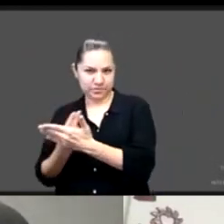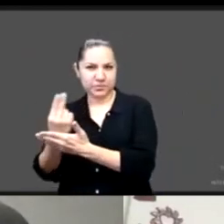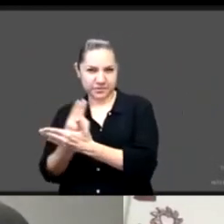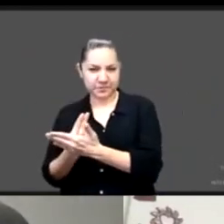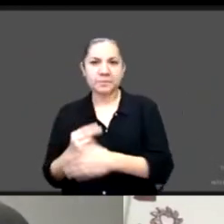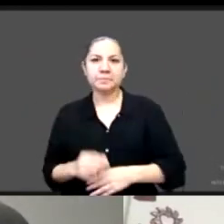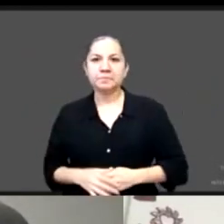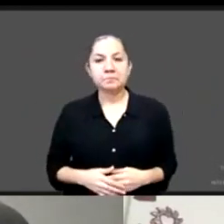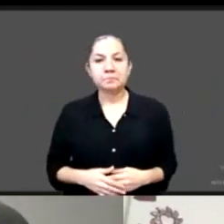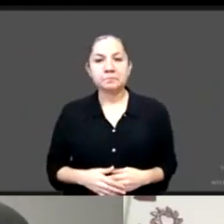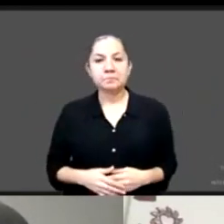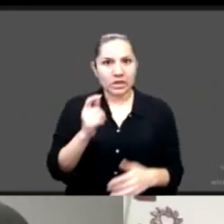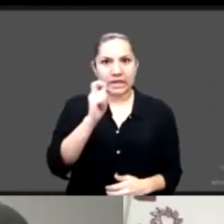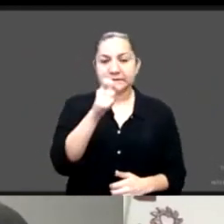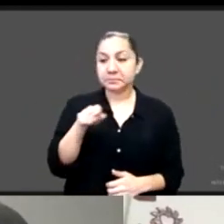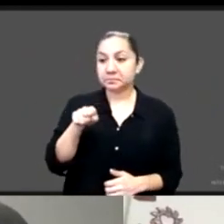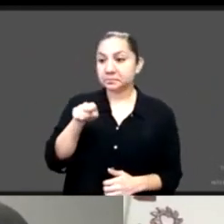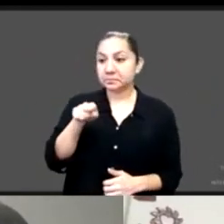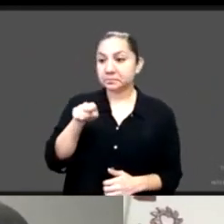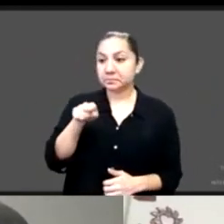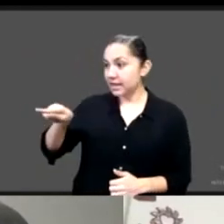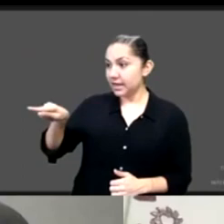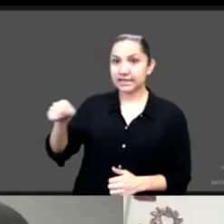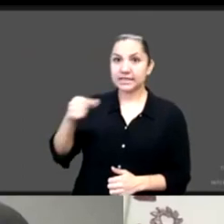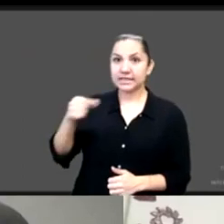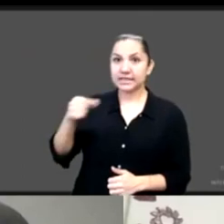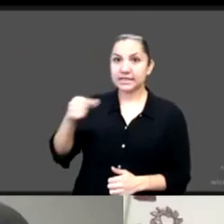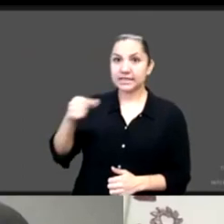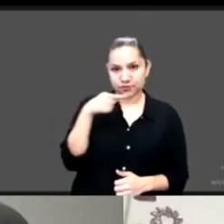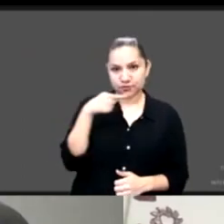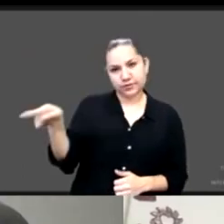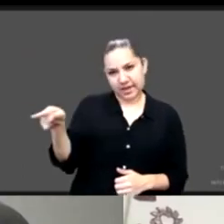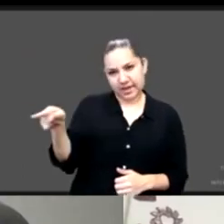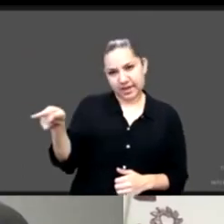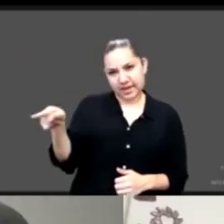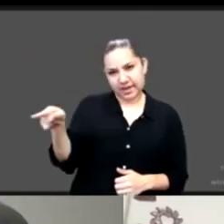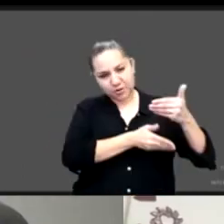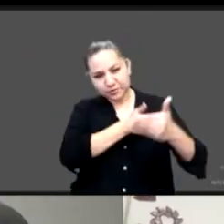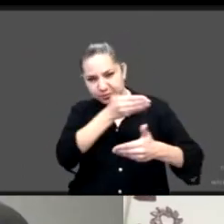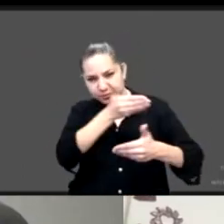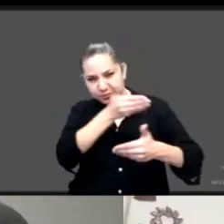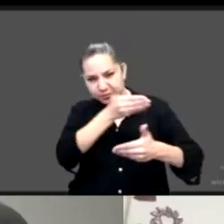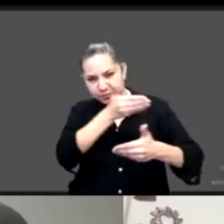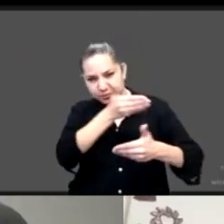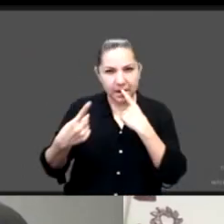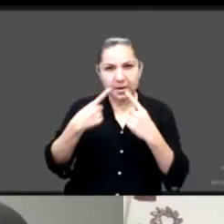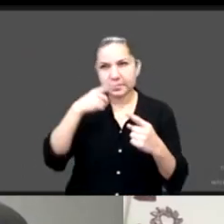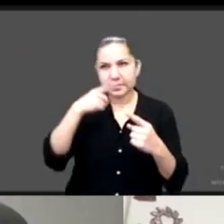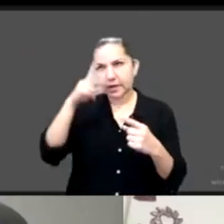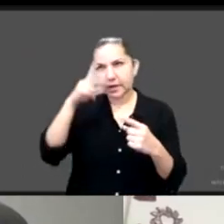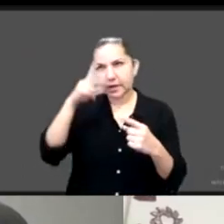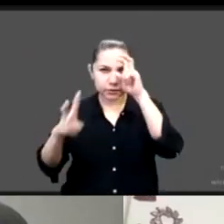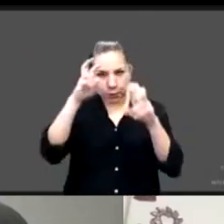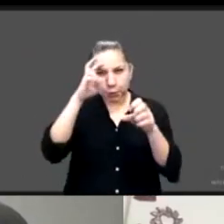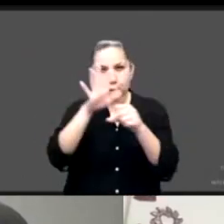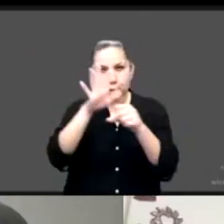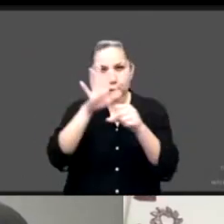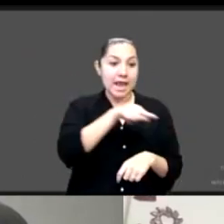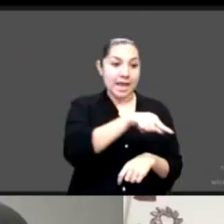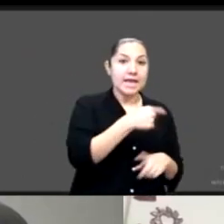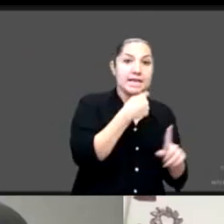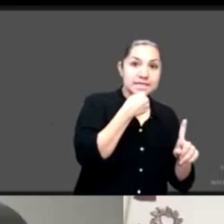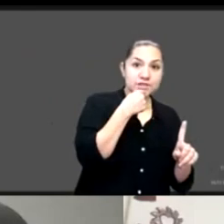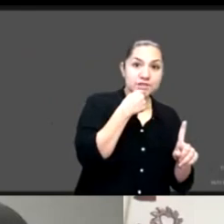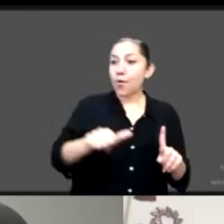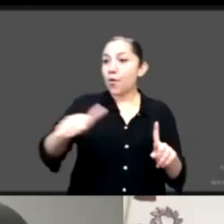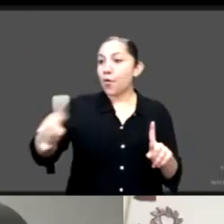niños que reciben este libro, que fue parte de un proceso, dialogan con otros niños como el centro, como los agentes culturales, como